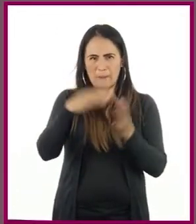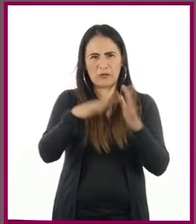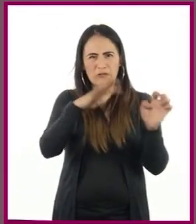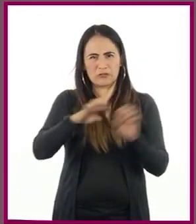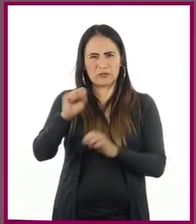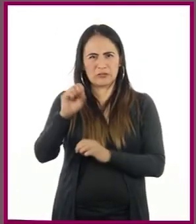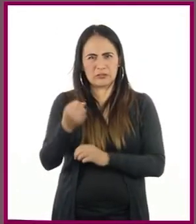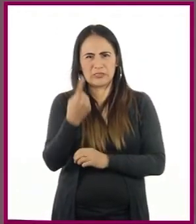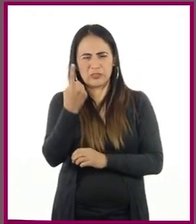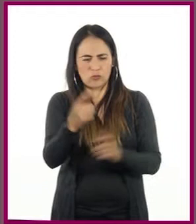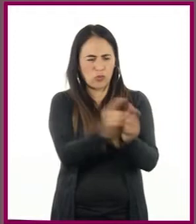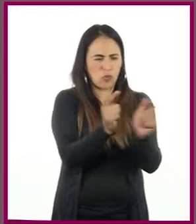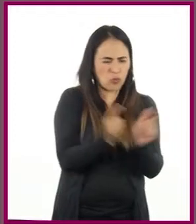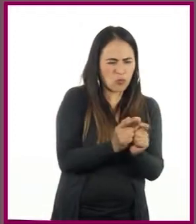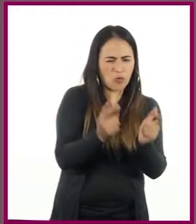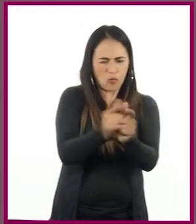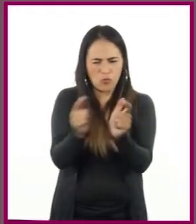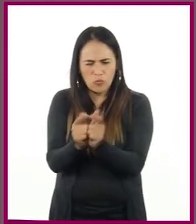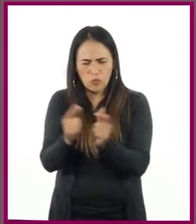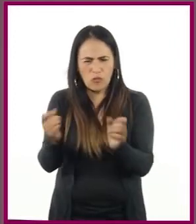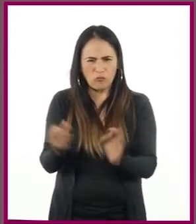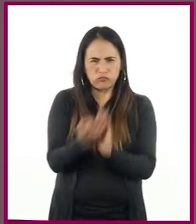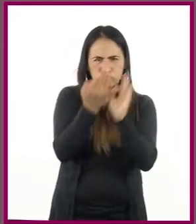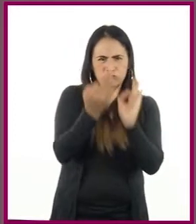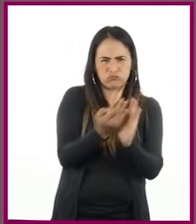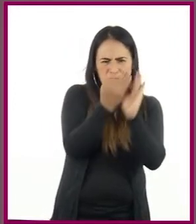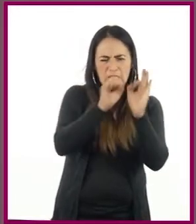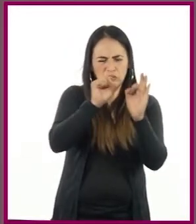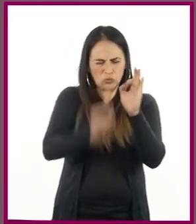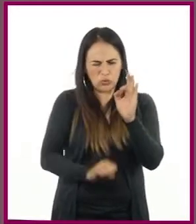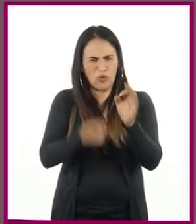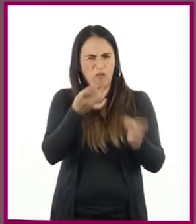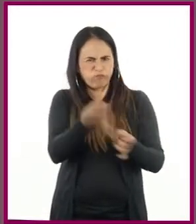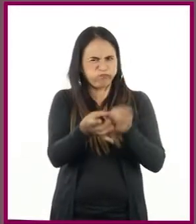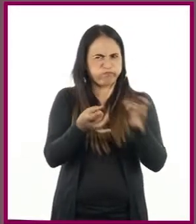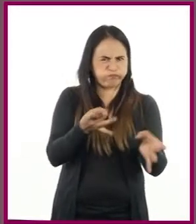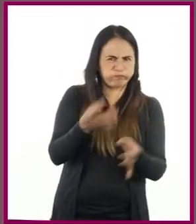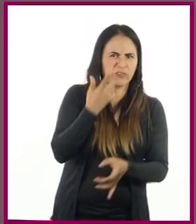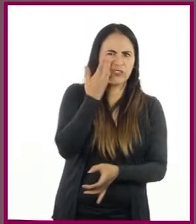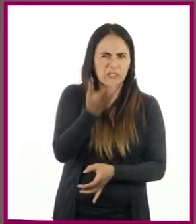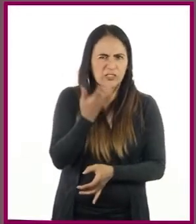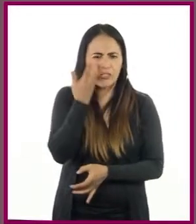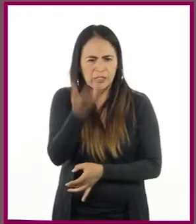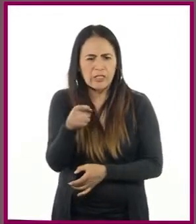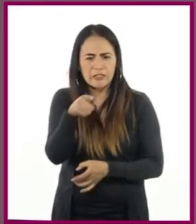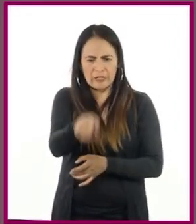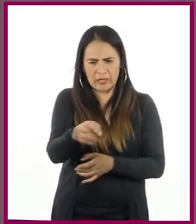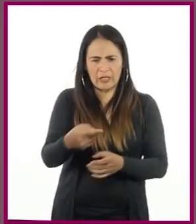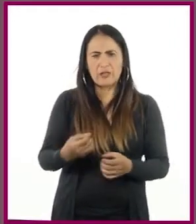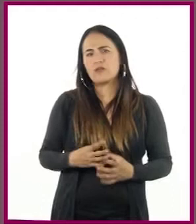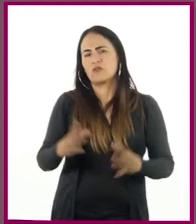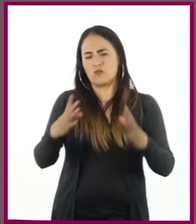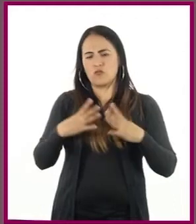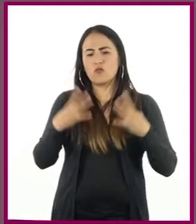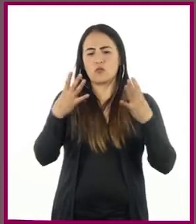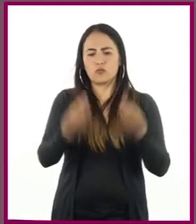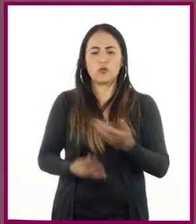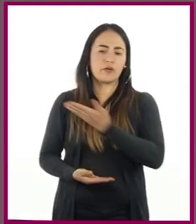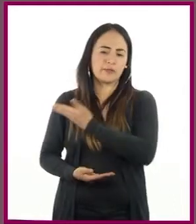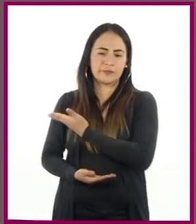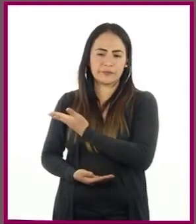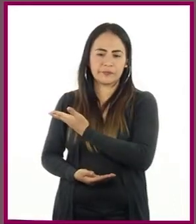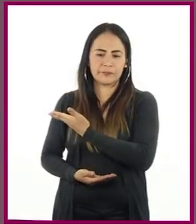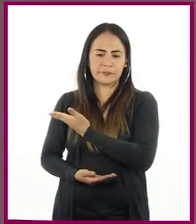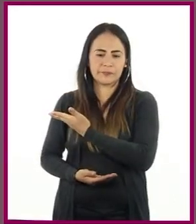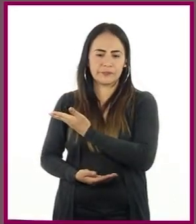que intentaban derrocar al gobierno del sur. Así surgió el Frente Nacional de Liberación de Vietnam, conocido